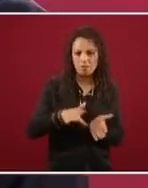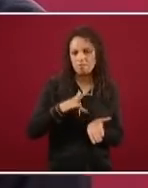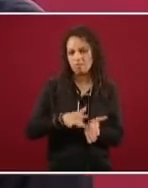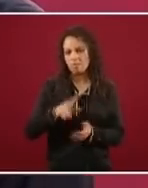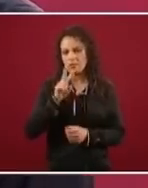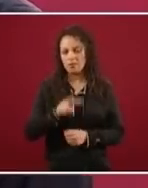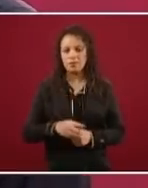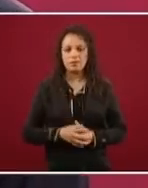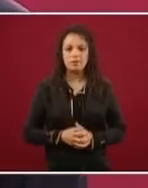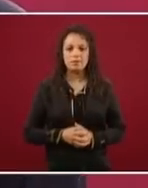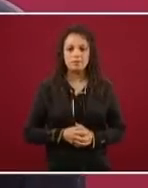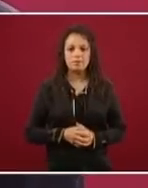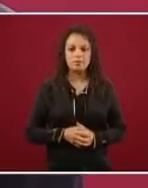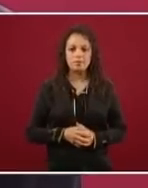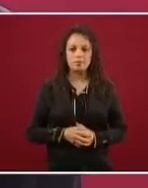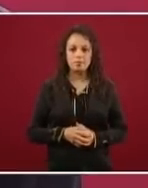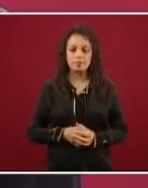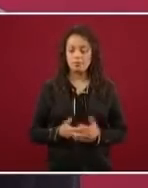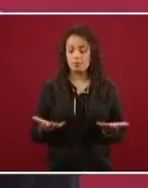no cuenta